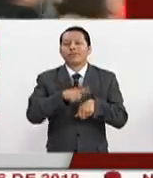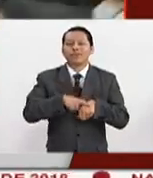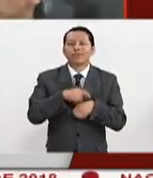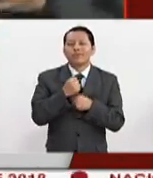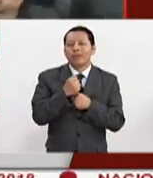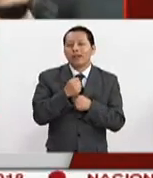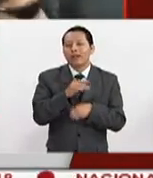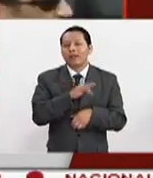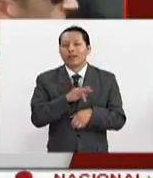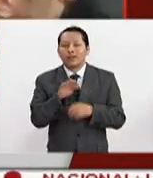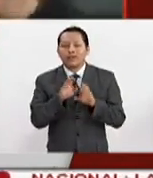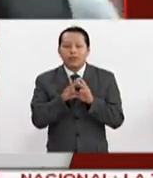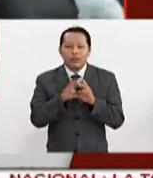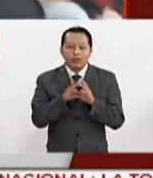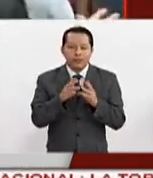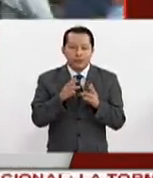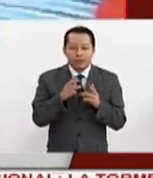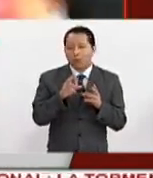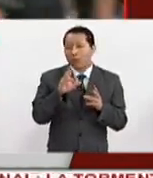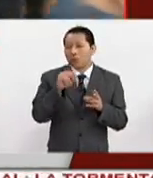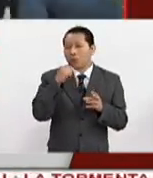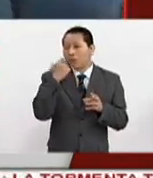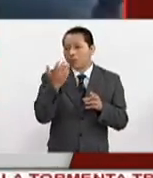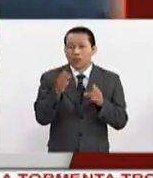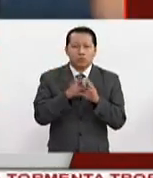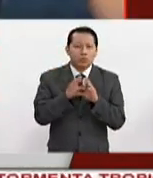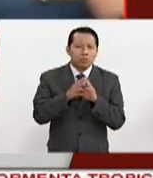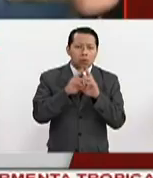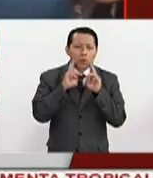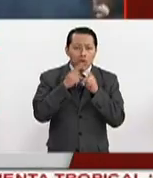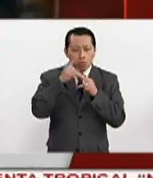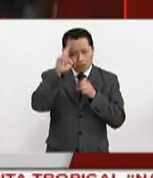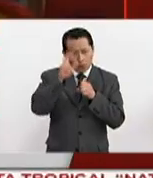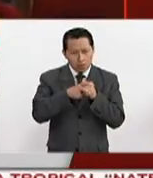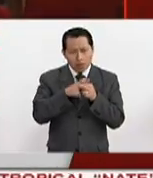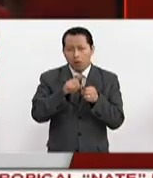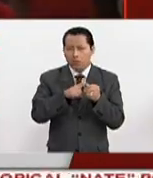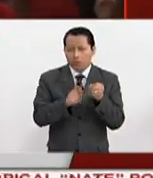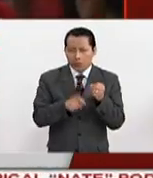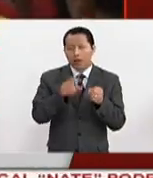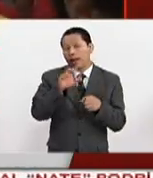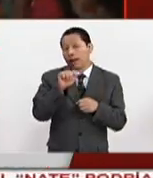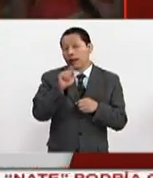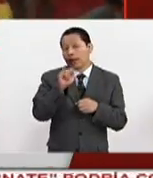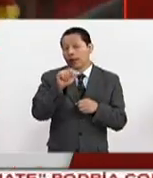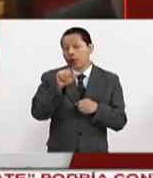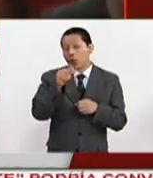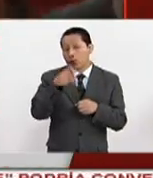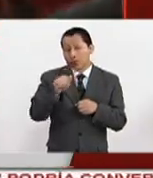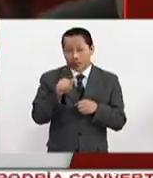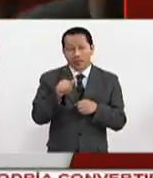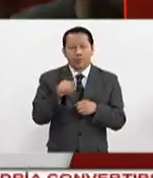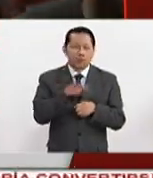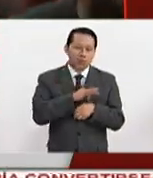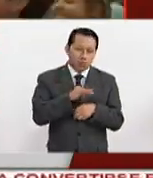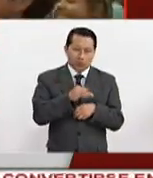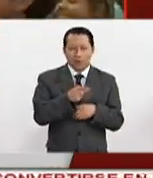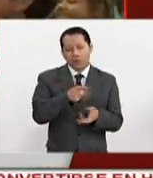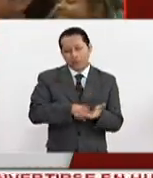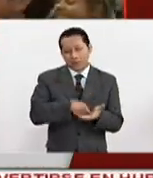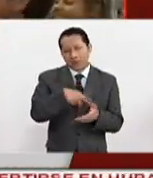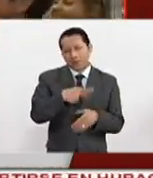eslabón que buscaban era ya no formamos parte de la Unión Europea y bueno, en Cataluña es lo mismo, a pesar de que tienen facultades de